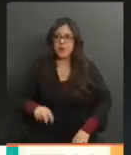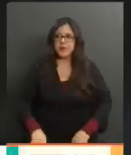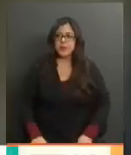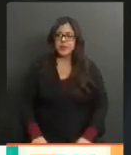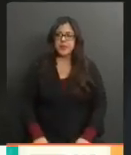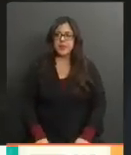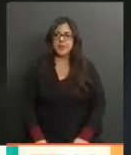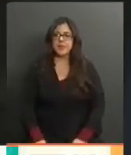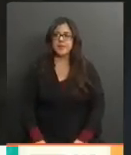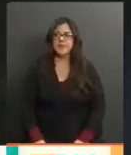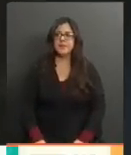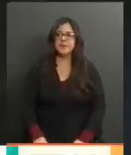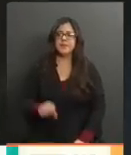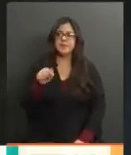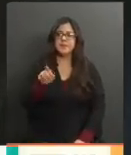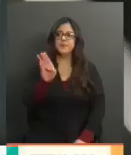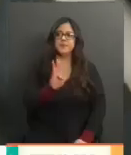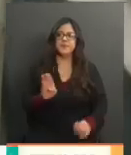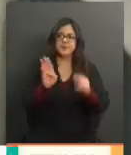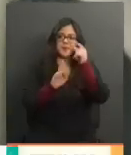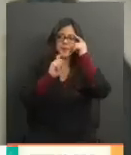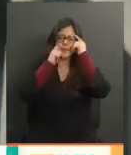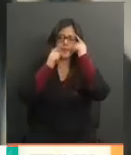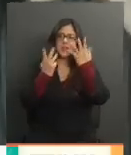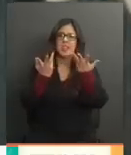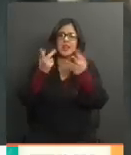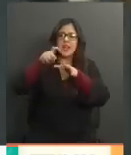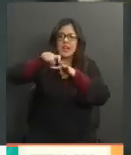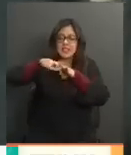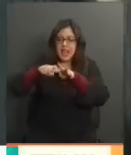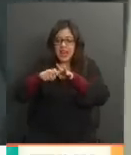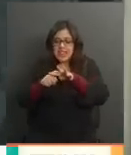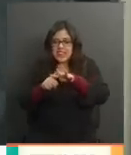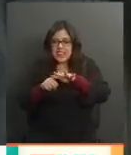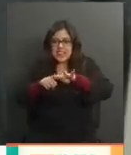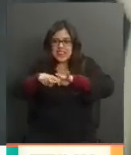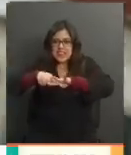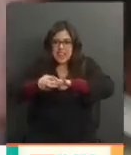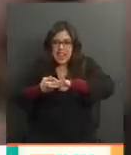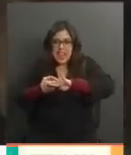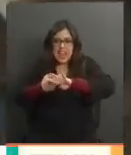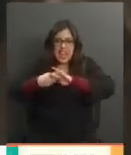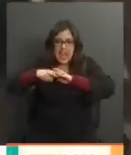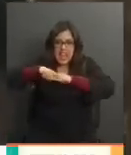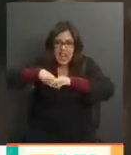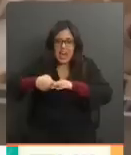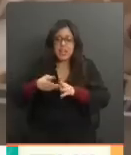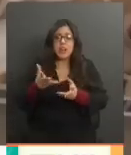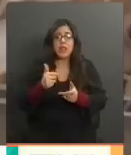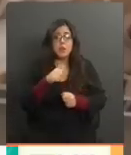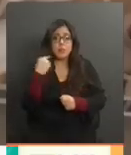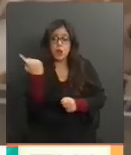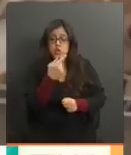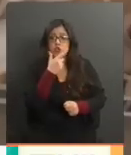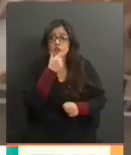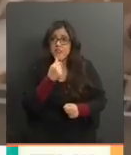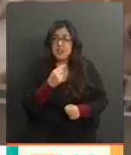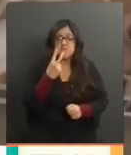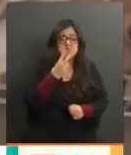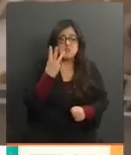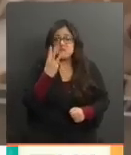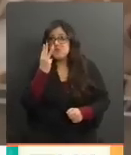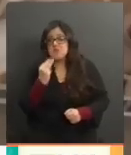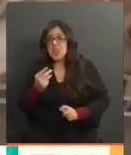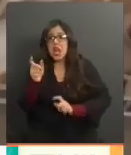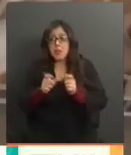Una. Lo básico es tejer. Porque es algo fácil, bueno, para nosotros es fácil y para todas las personas es fácil, que en 2 o 3 días una persona ya